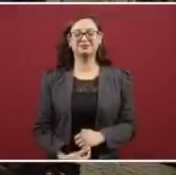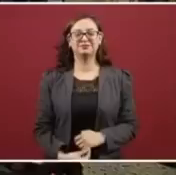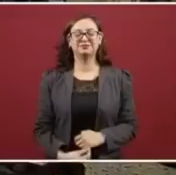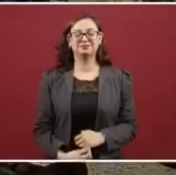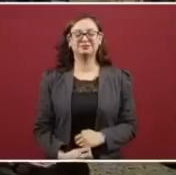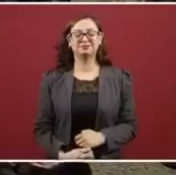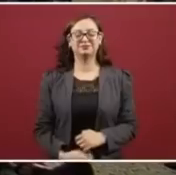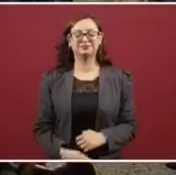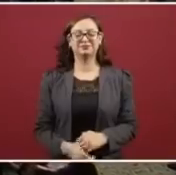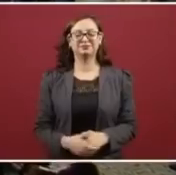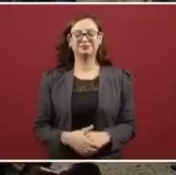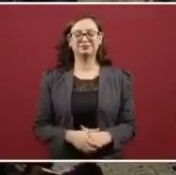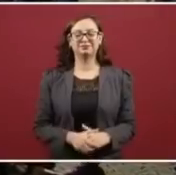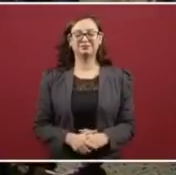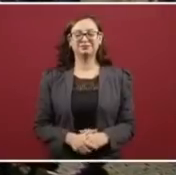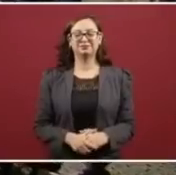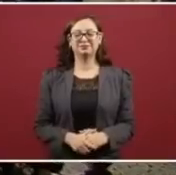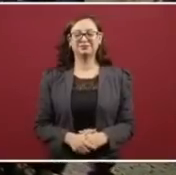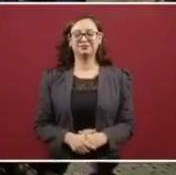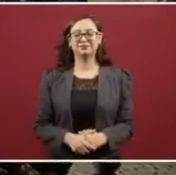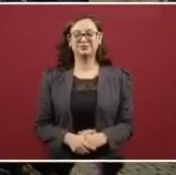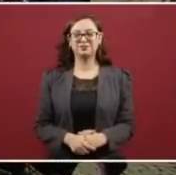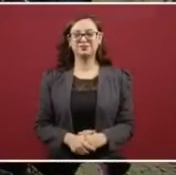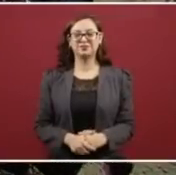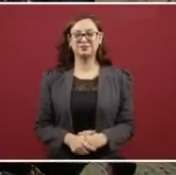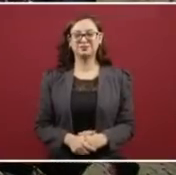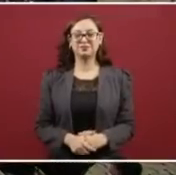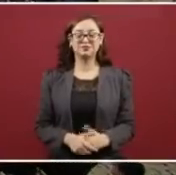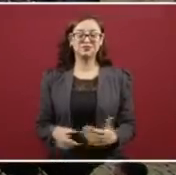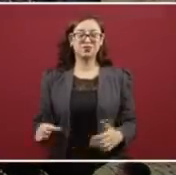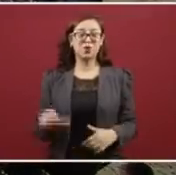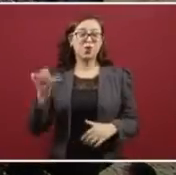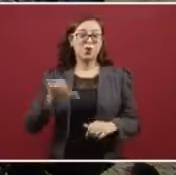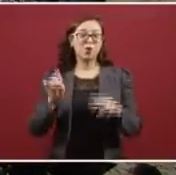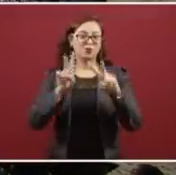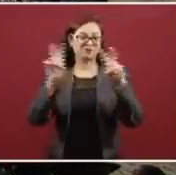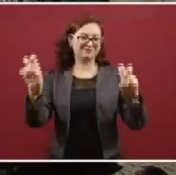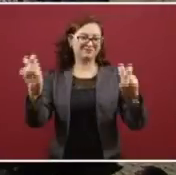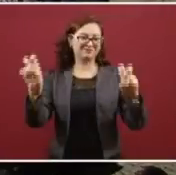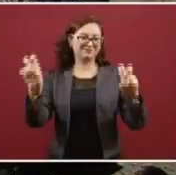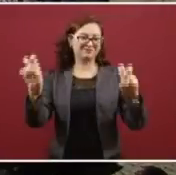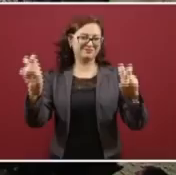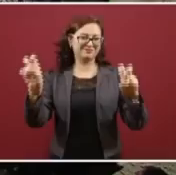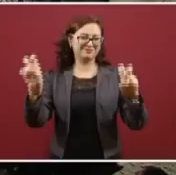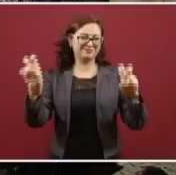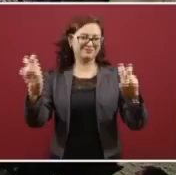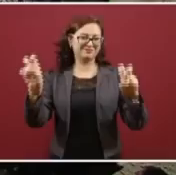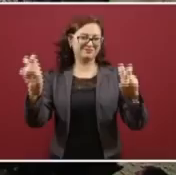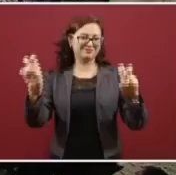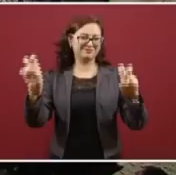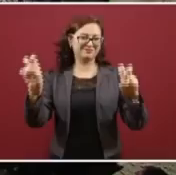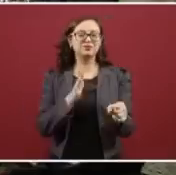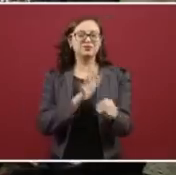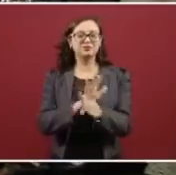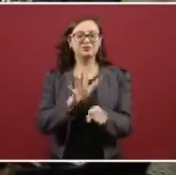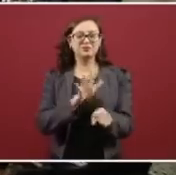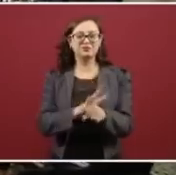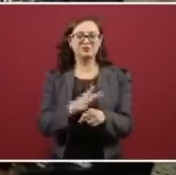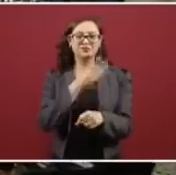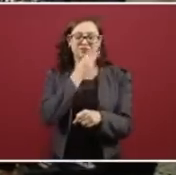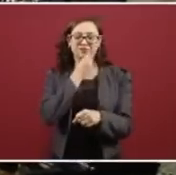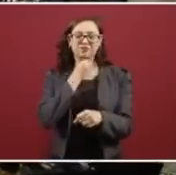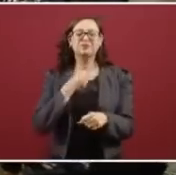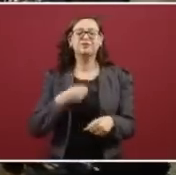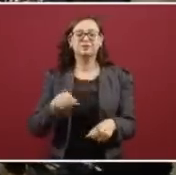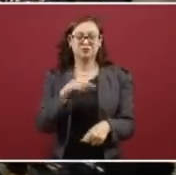bueno la la agenda para hoy es como todos los